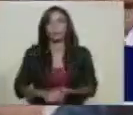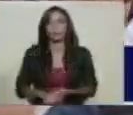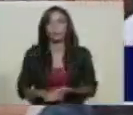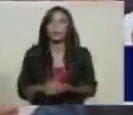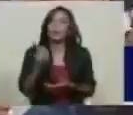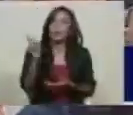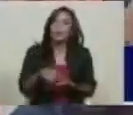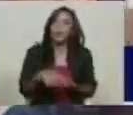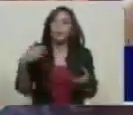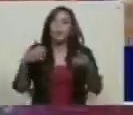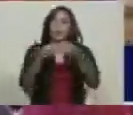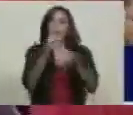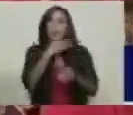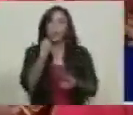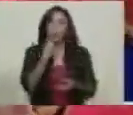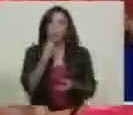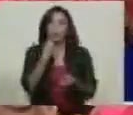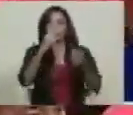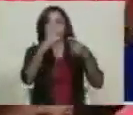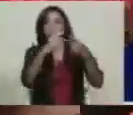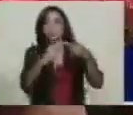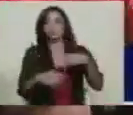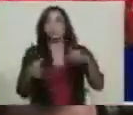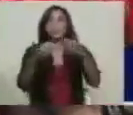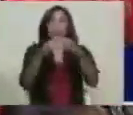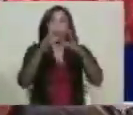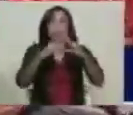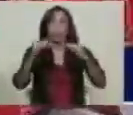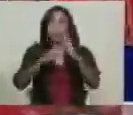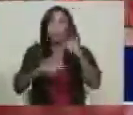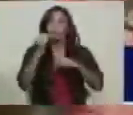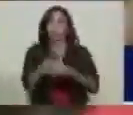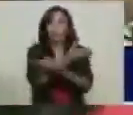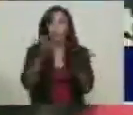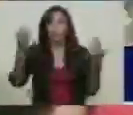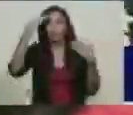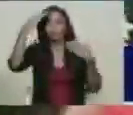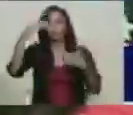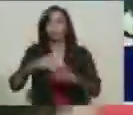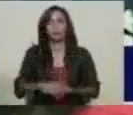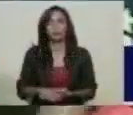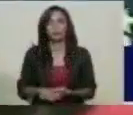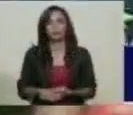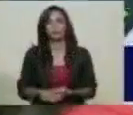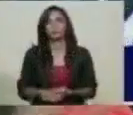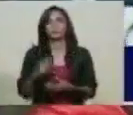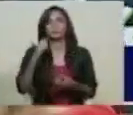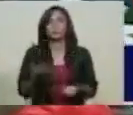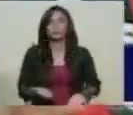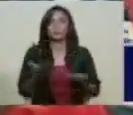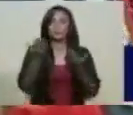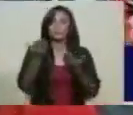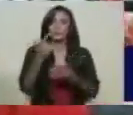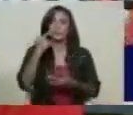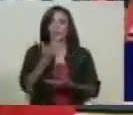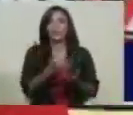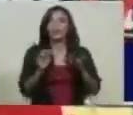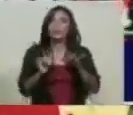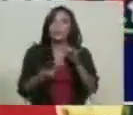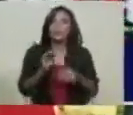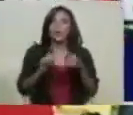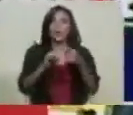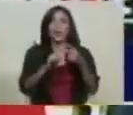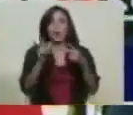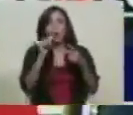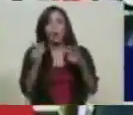Dirección Nacional de la Juventud del Partido Socialista Unido de Venezuela, a nuestro secretario ejecutivo, profesor Eduardo Piñate, a nuestro